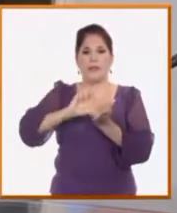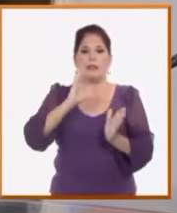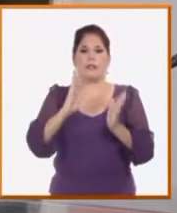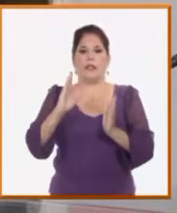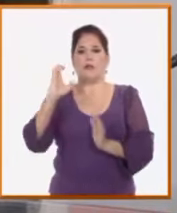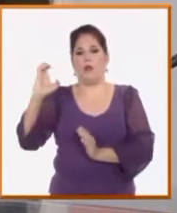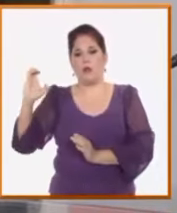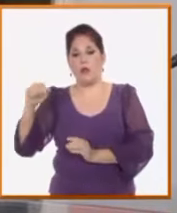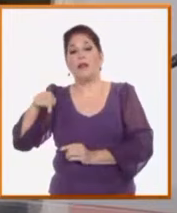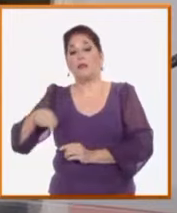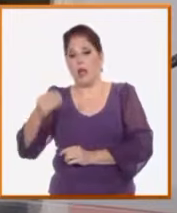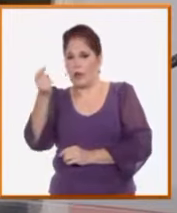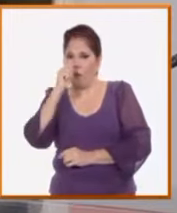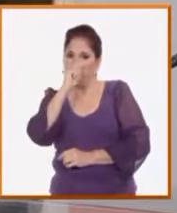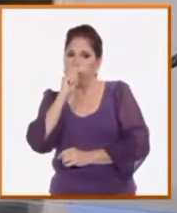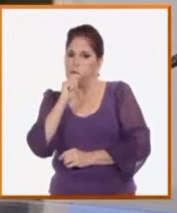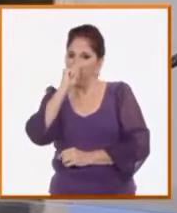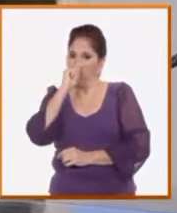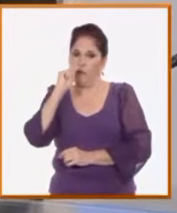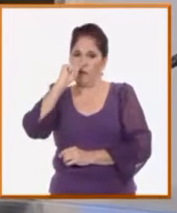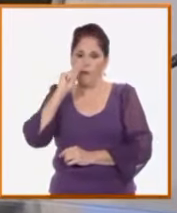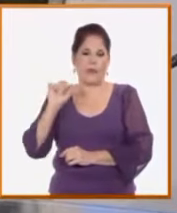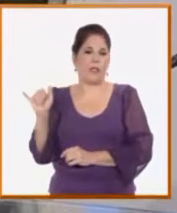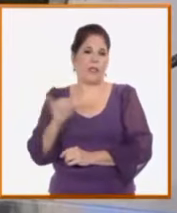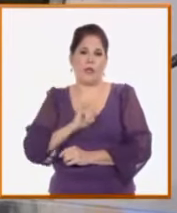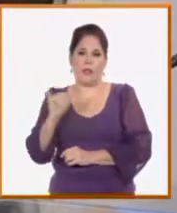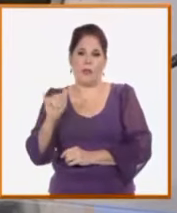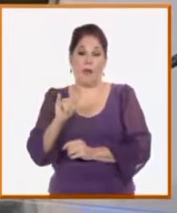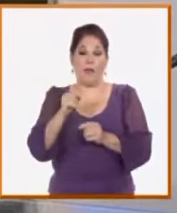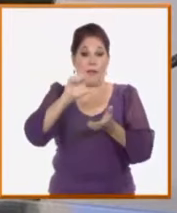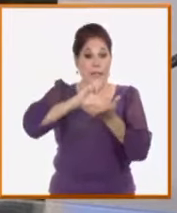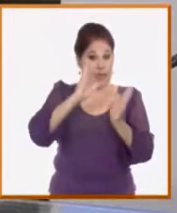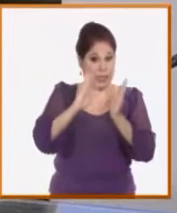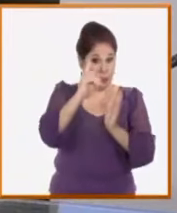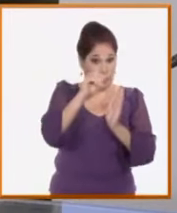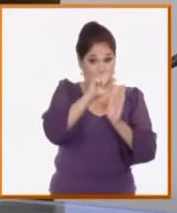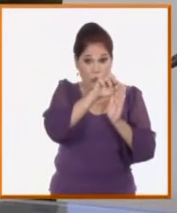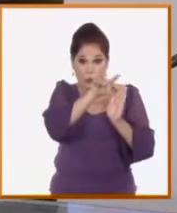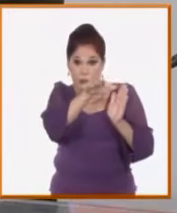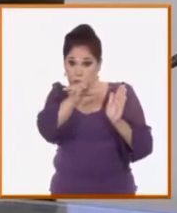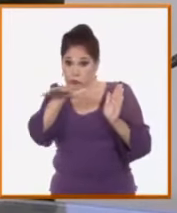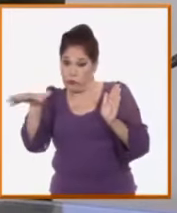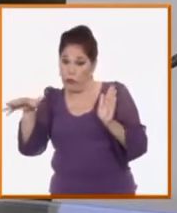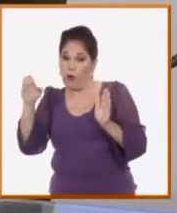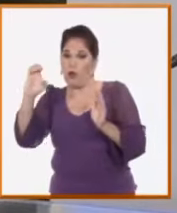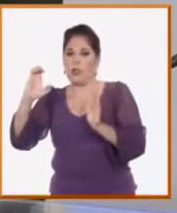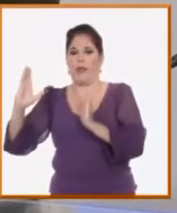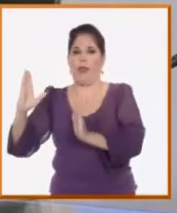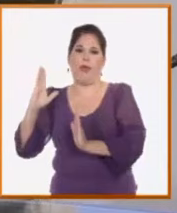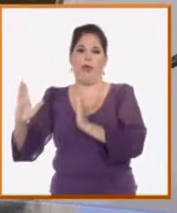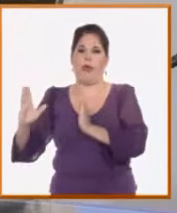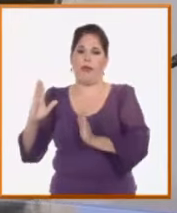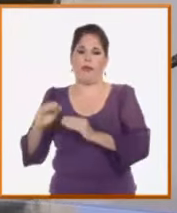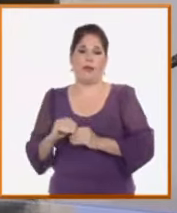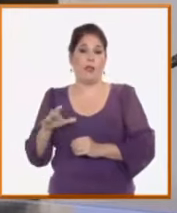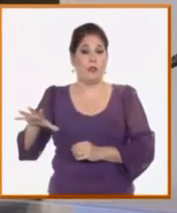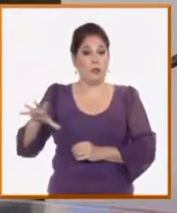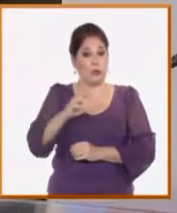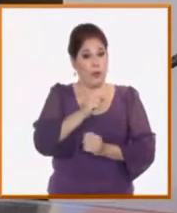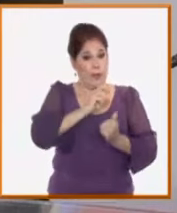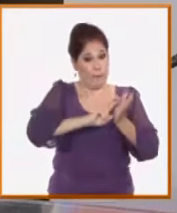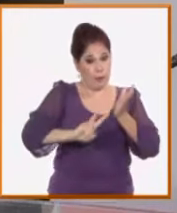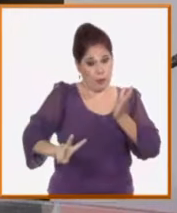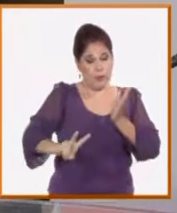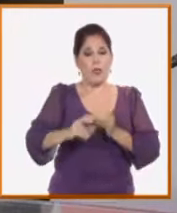occidentales más próximas a la capital Así que se ha extendido Esa esa presencia esa presencia todos los escenarios y territorio